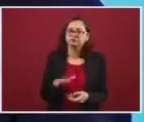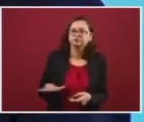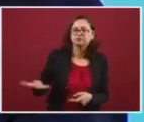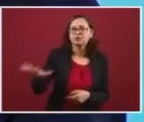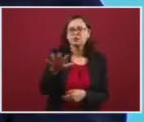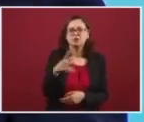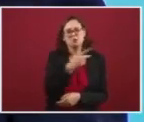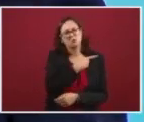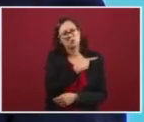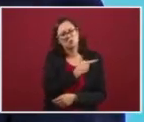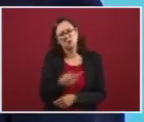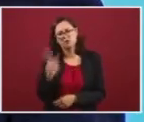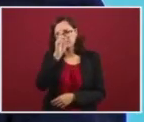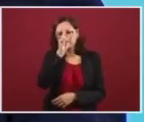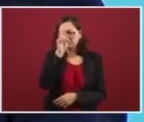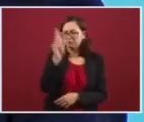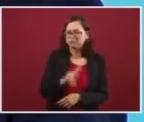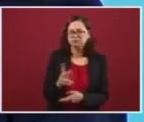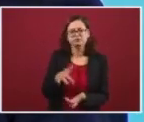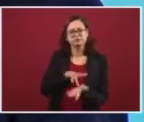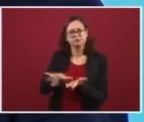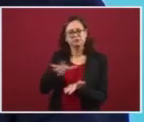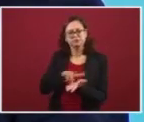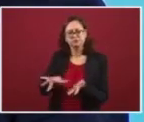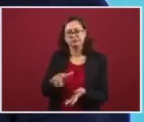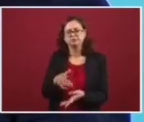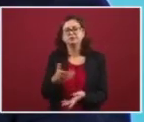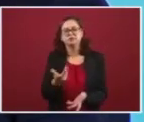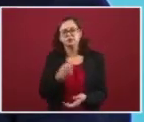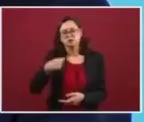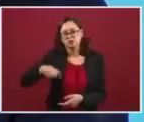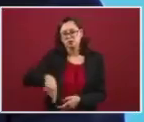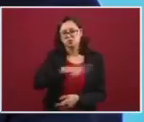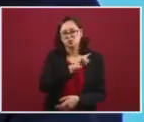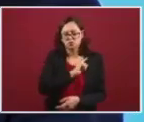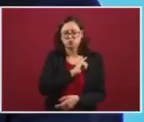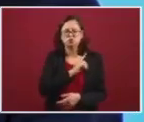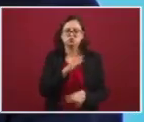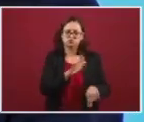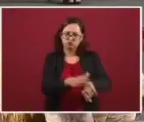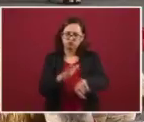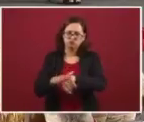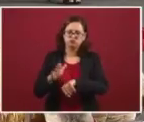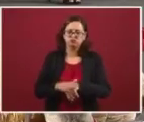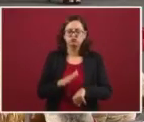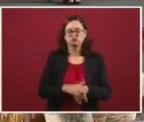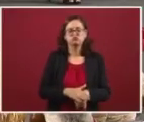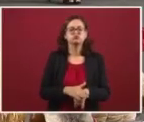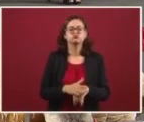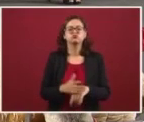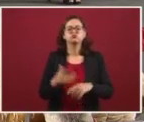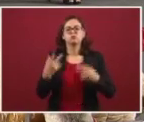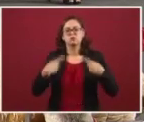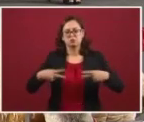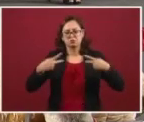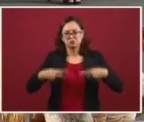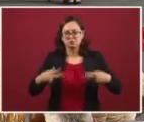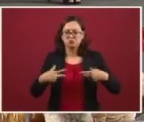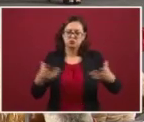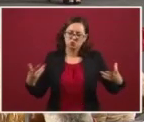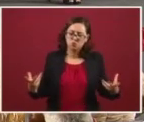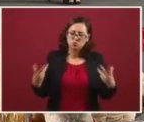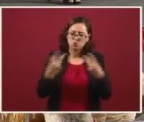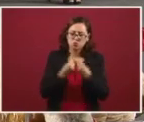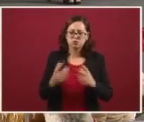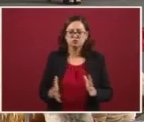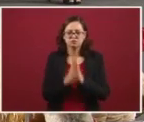mayor pobreza, y es por eso que nosotros estamos hoy haciendo de nueva cuenta el llamado a que la ciudadanía participe en